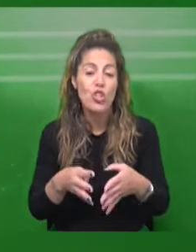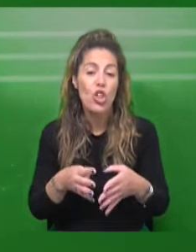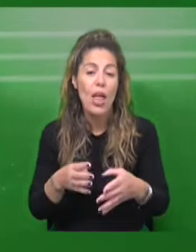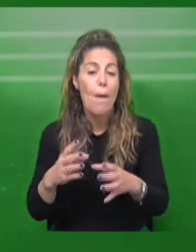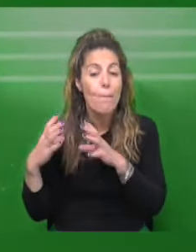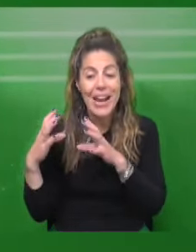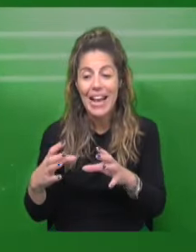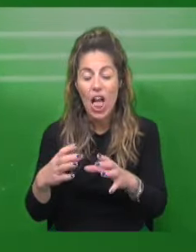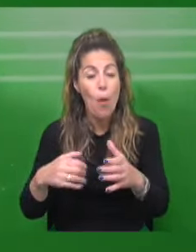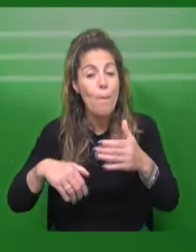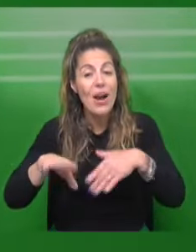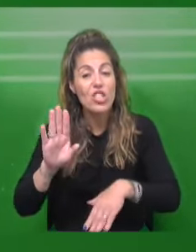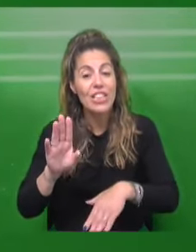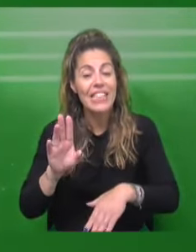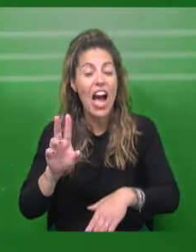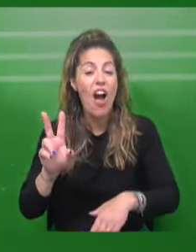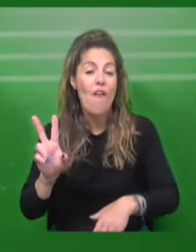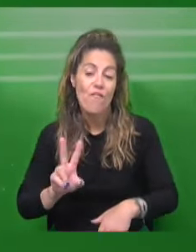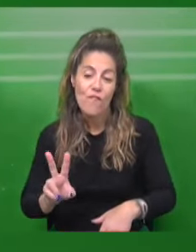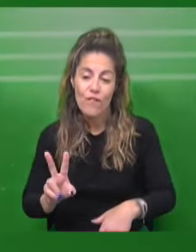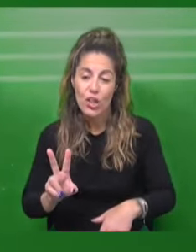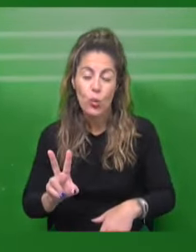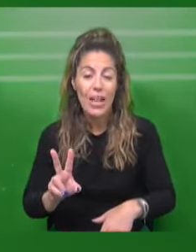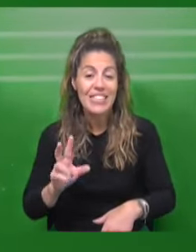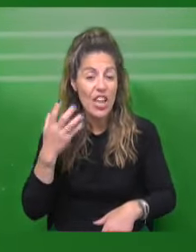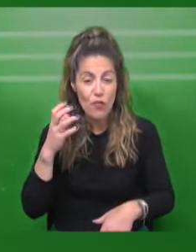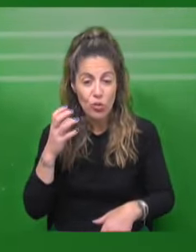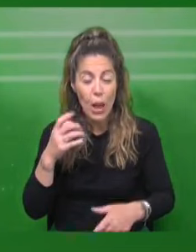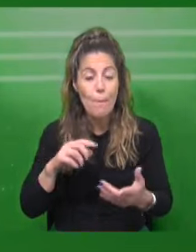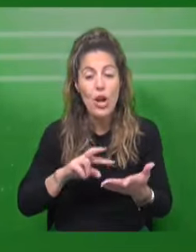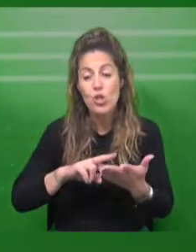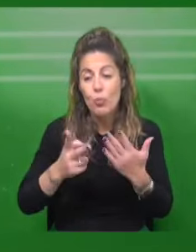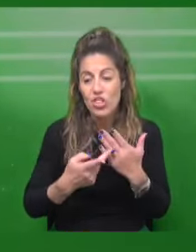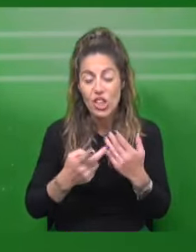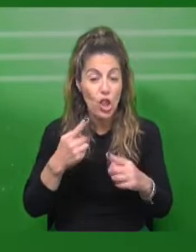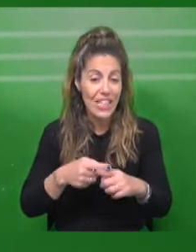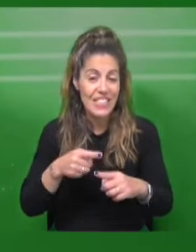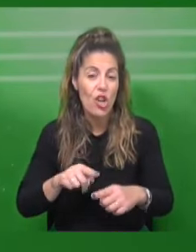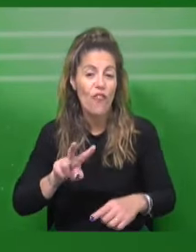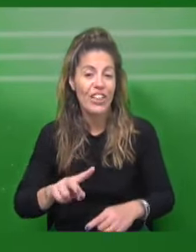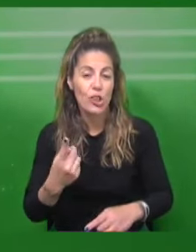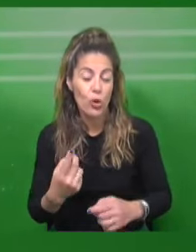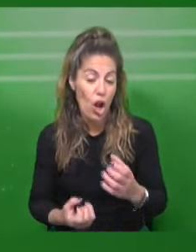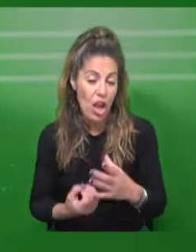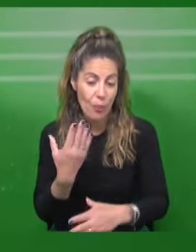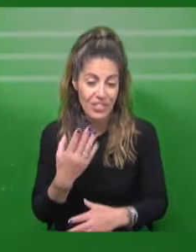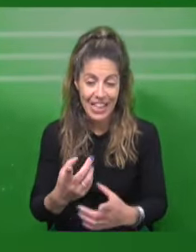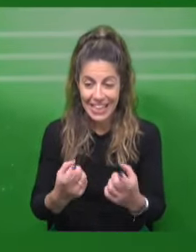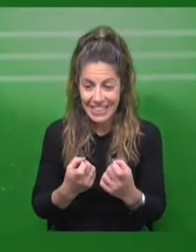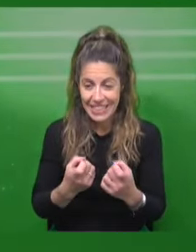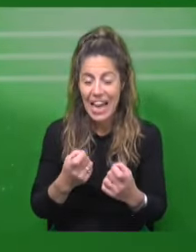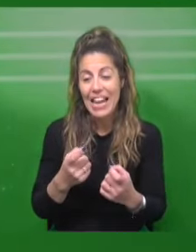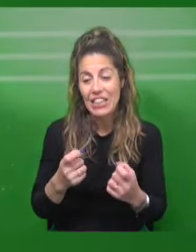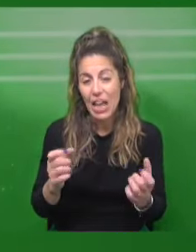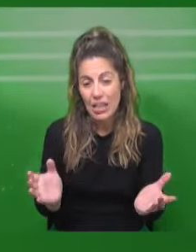frutas y hortalizas pero como es un proyecto propio del siglo XXI con las innovaciones que precisan este tipo de